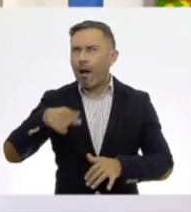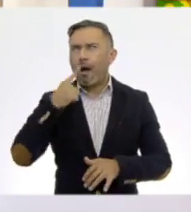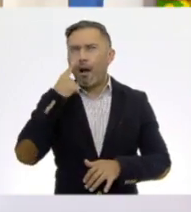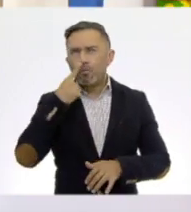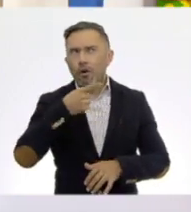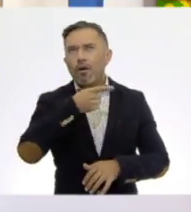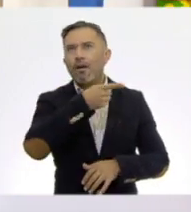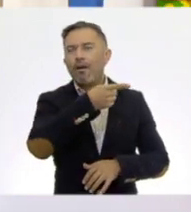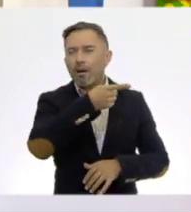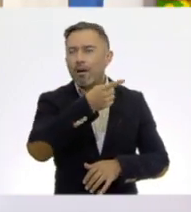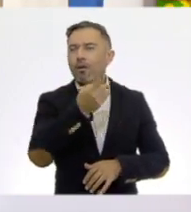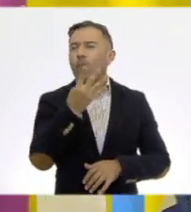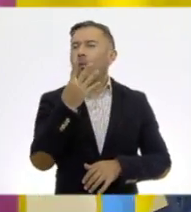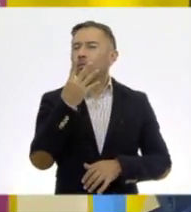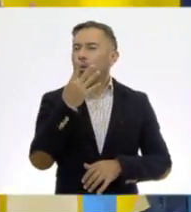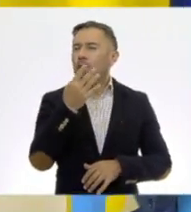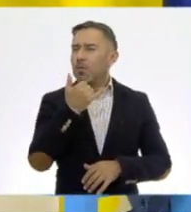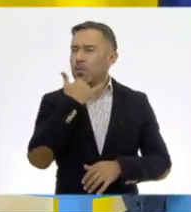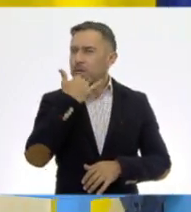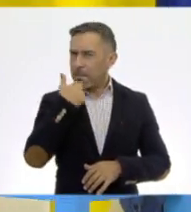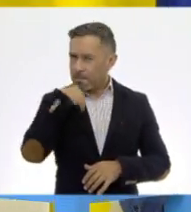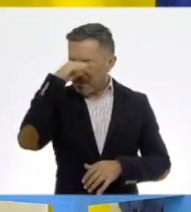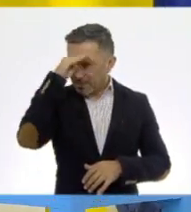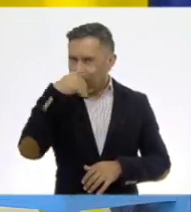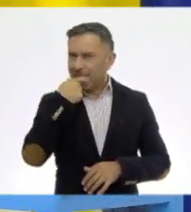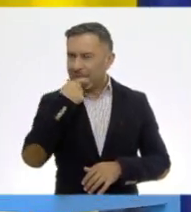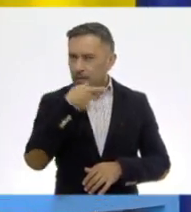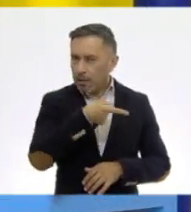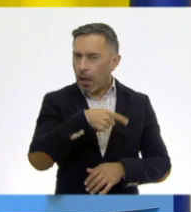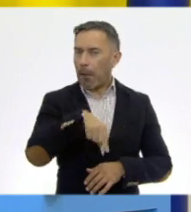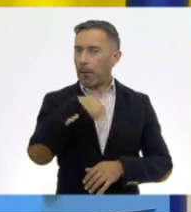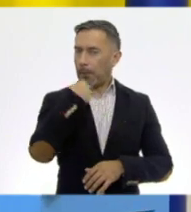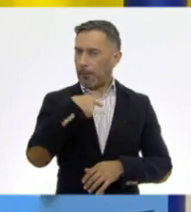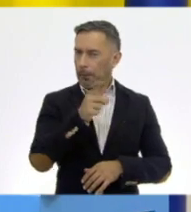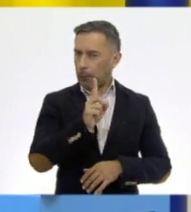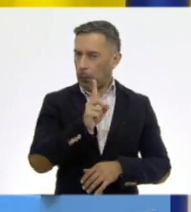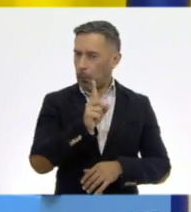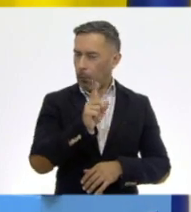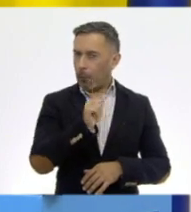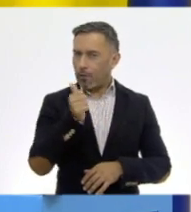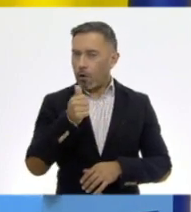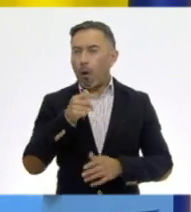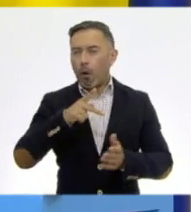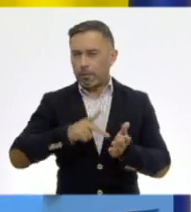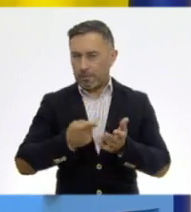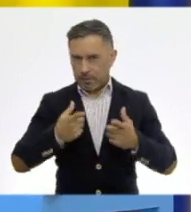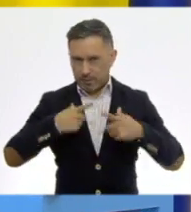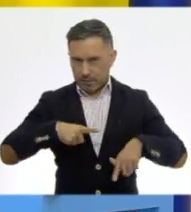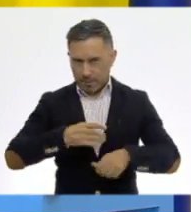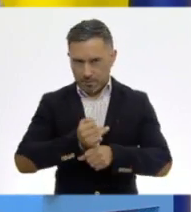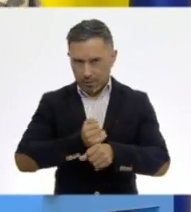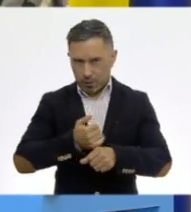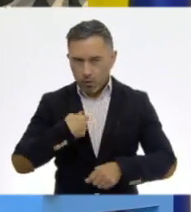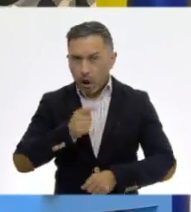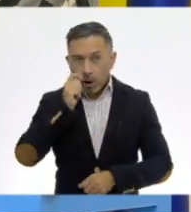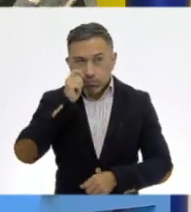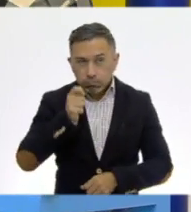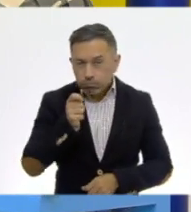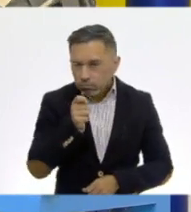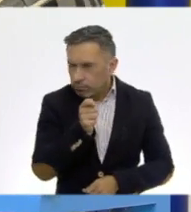aristas. Pensábamos que podía ser la galleta, pero no era la galleta. Así que nuevamente nuestra lupa de investigadoras e investigadores